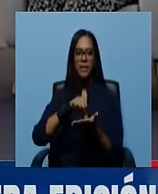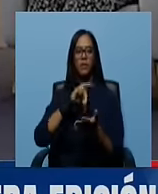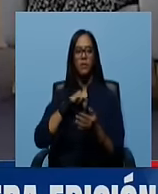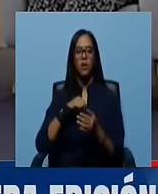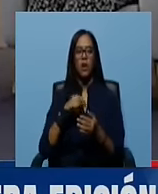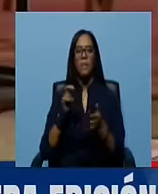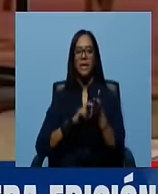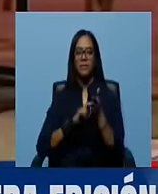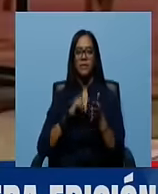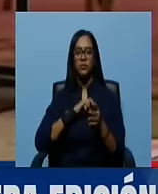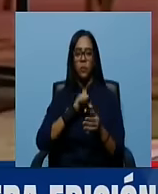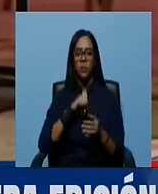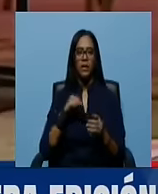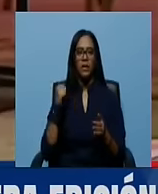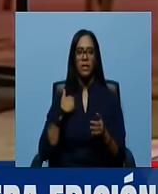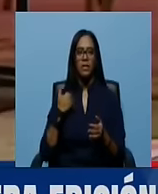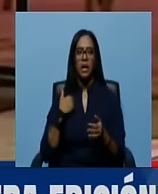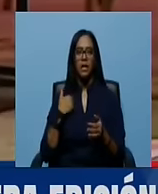todos,